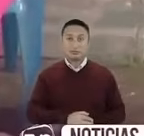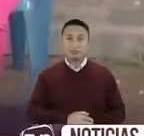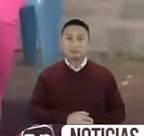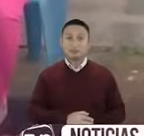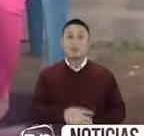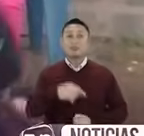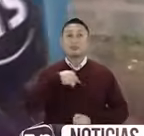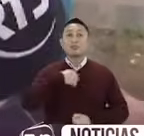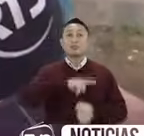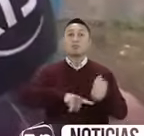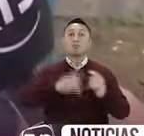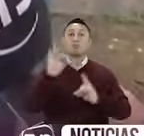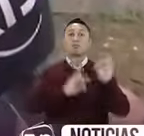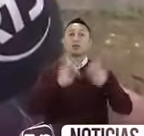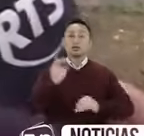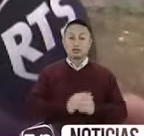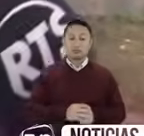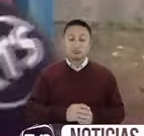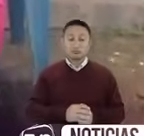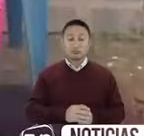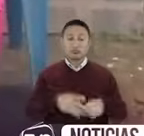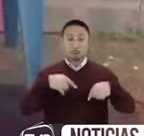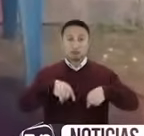qué hora vas a poder coger las espumas? A las 5 de